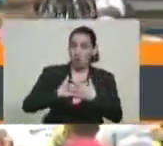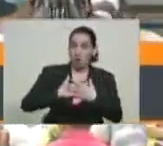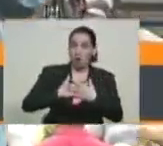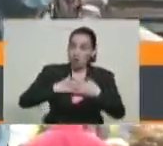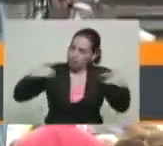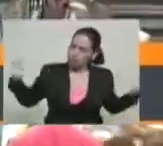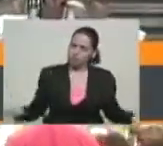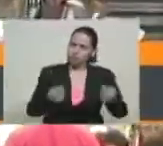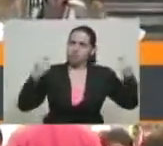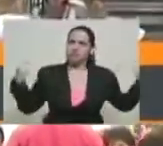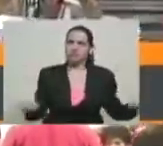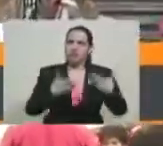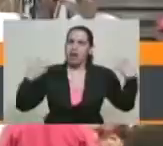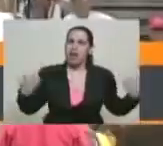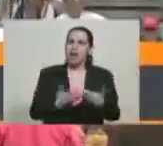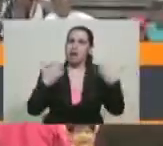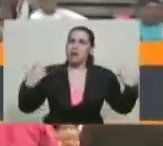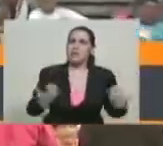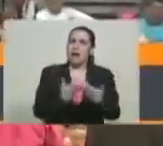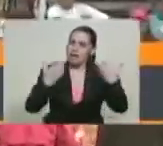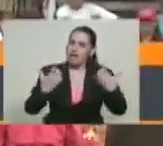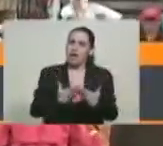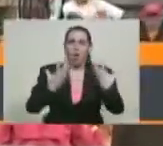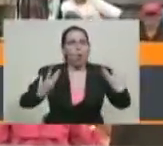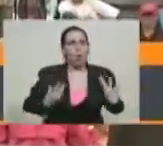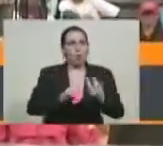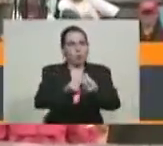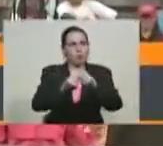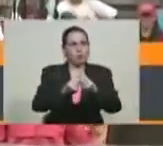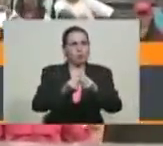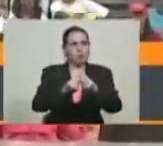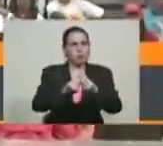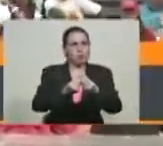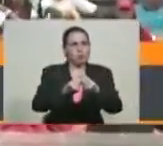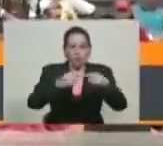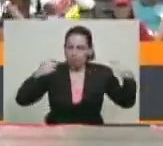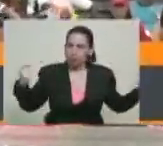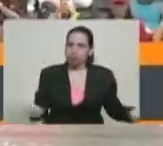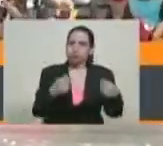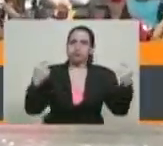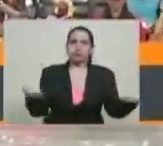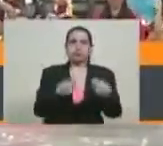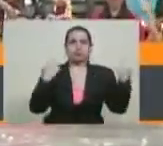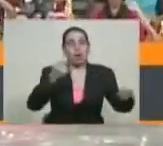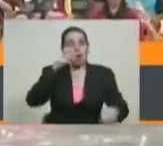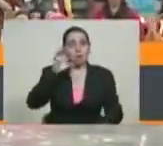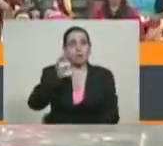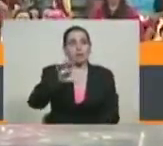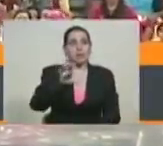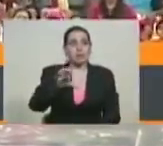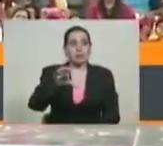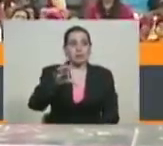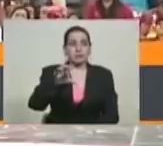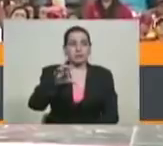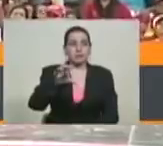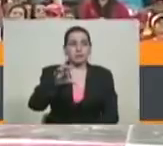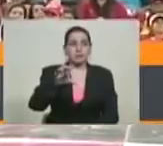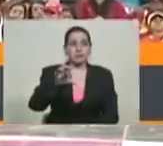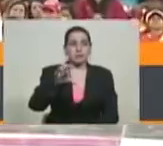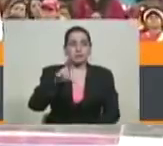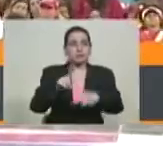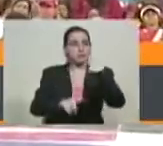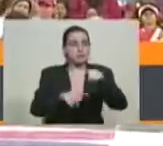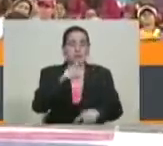la batalla! ¡Vamos a la lucha! ¡Vamos con la sociedad patriótica! Para el 20 de